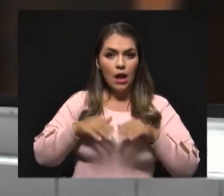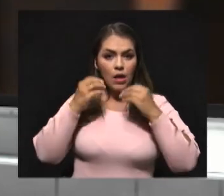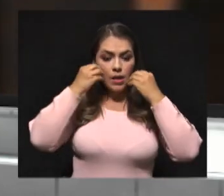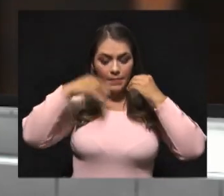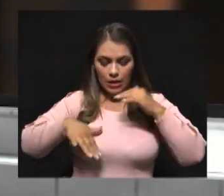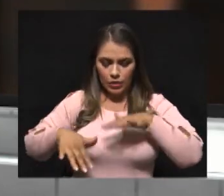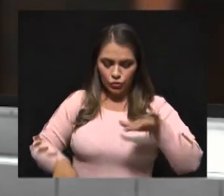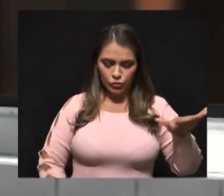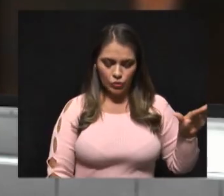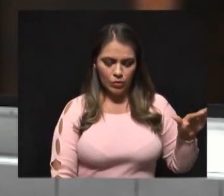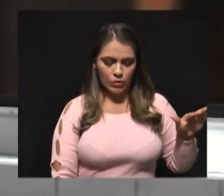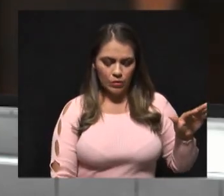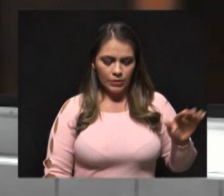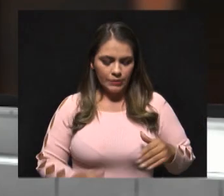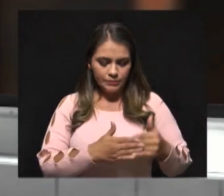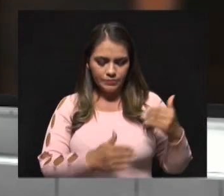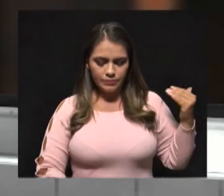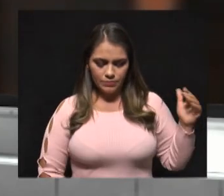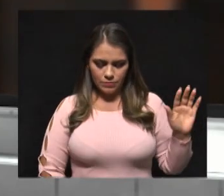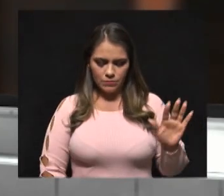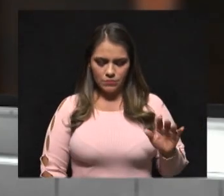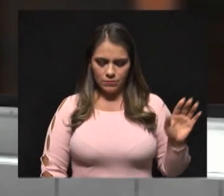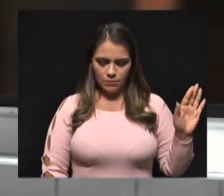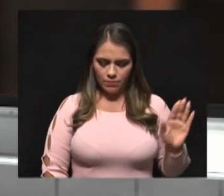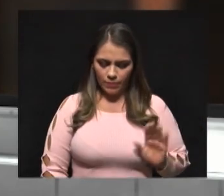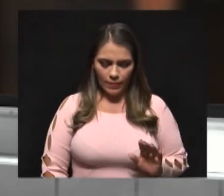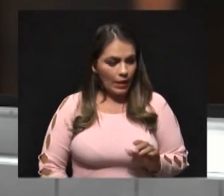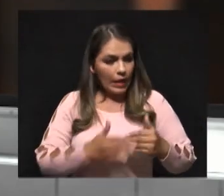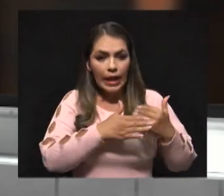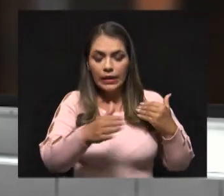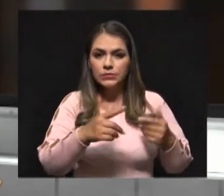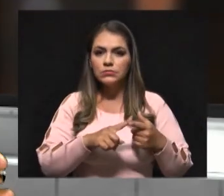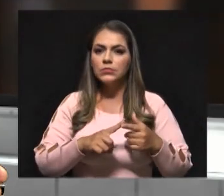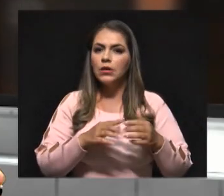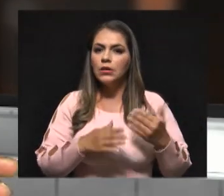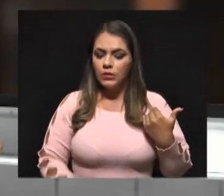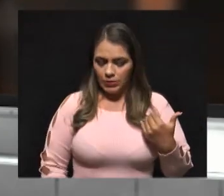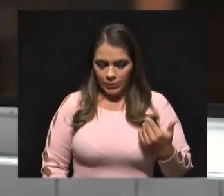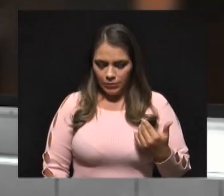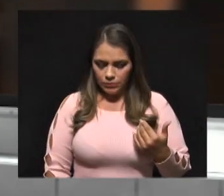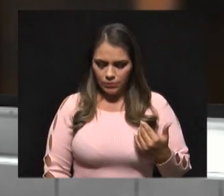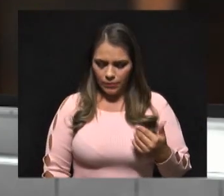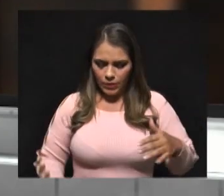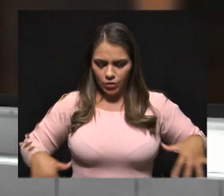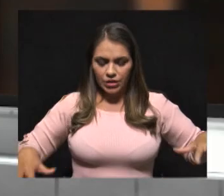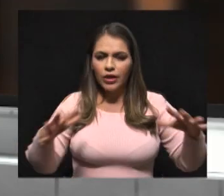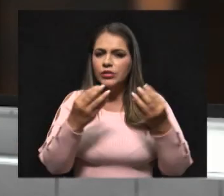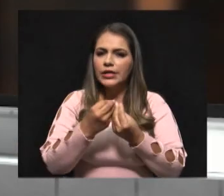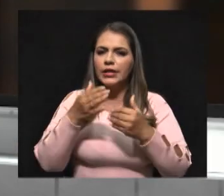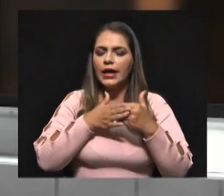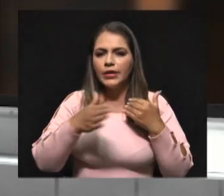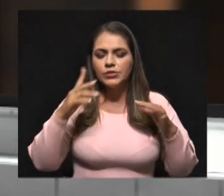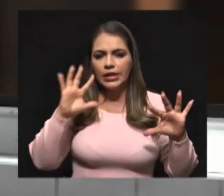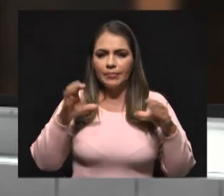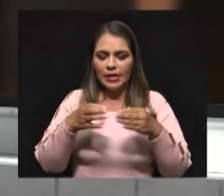creado unas rutas de naturaleza importantes y esas mismas rutas se replican en otras zonas como en barbosa tenemos un turismo religioso en